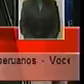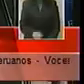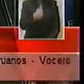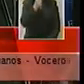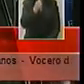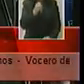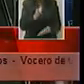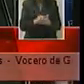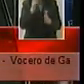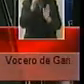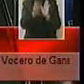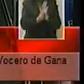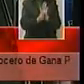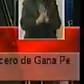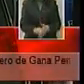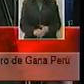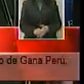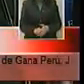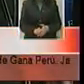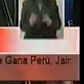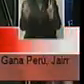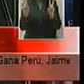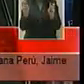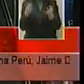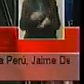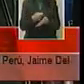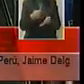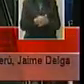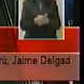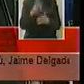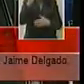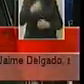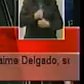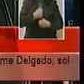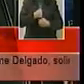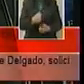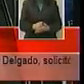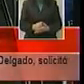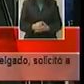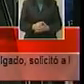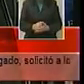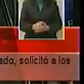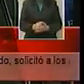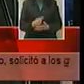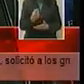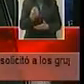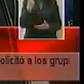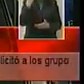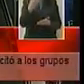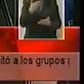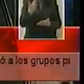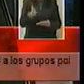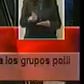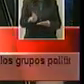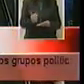Pedir facultades, por ejemplo, que se incluya el tema de los sueldos para las Fuerzas Armadas y Policiales. ¿Estaría condicionando